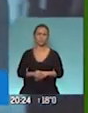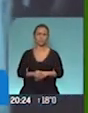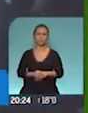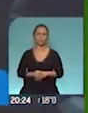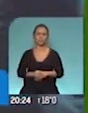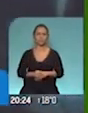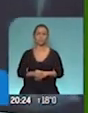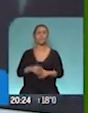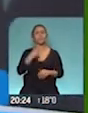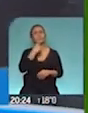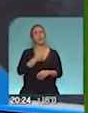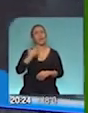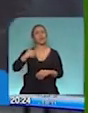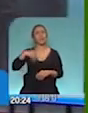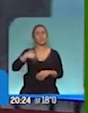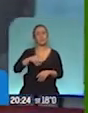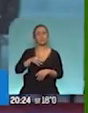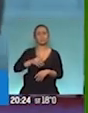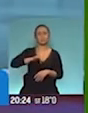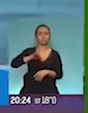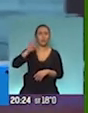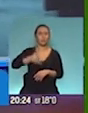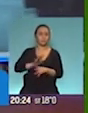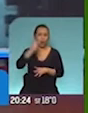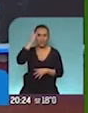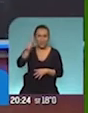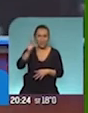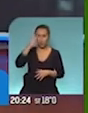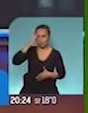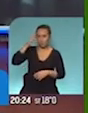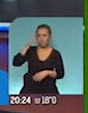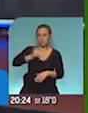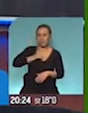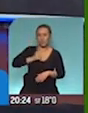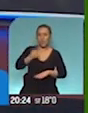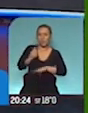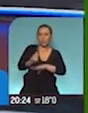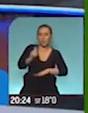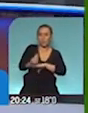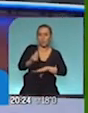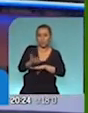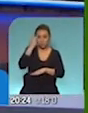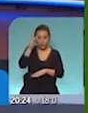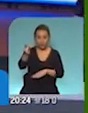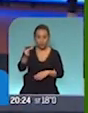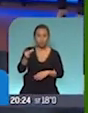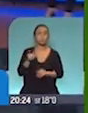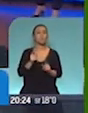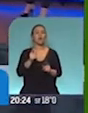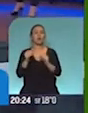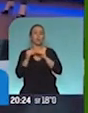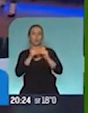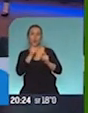ser presidente producto de una serie de operaciones de más alto nivel de la política en nuestro país.